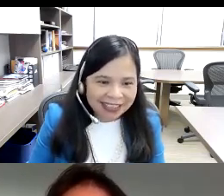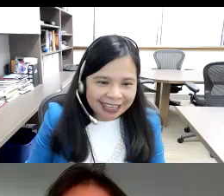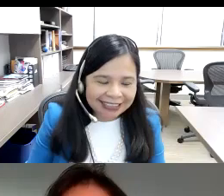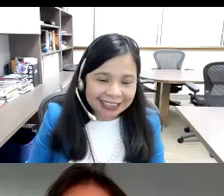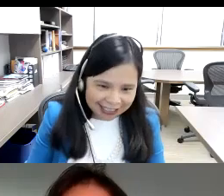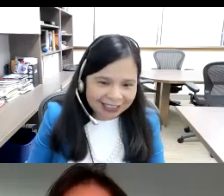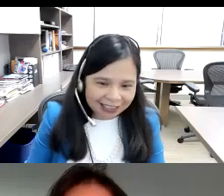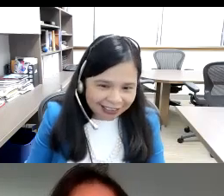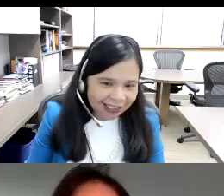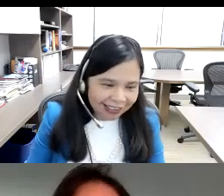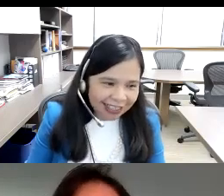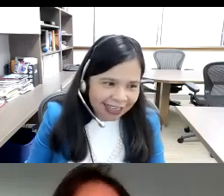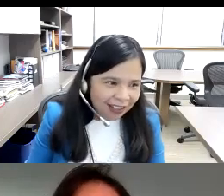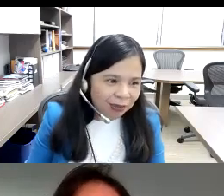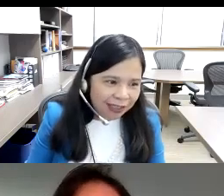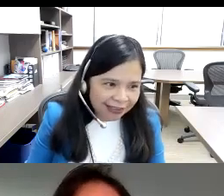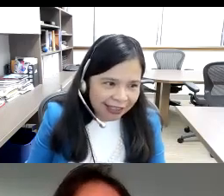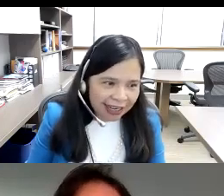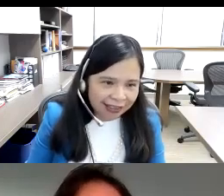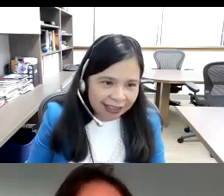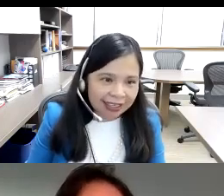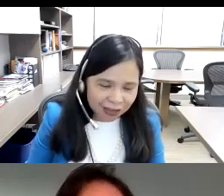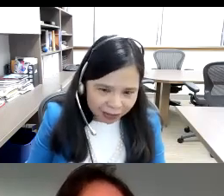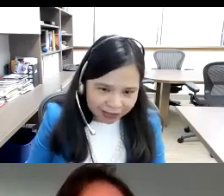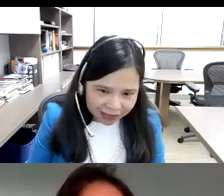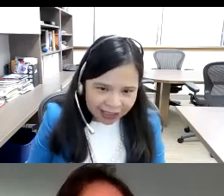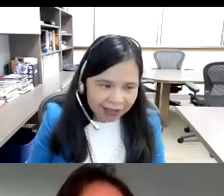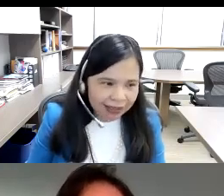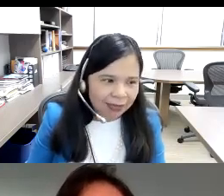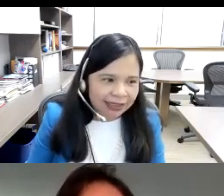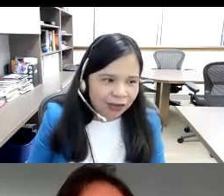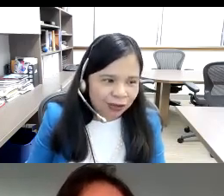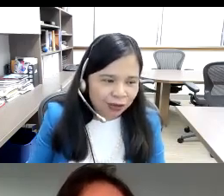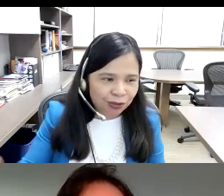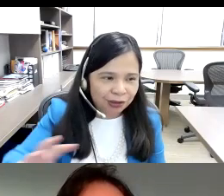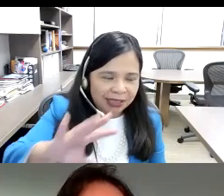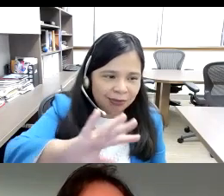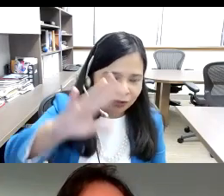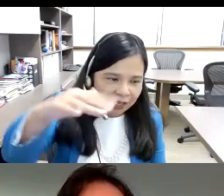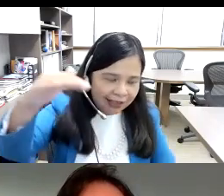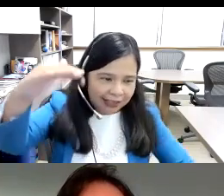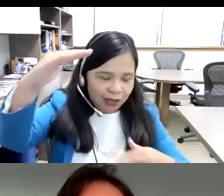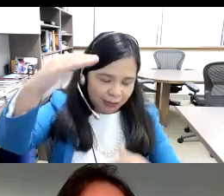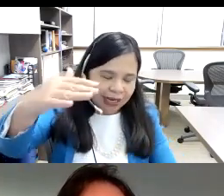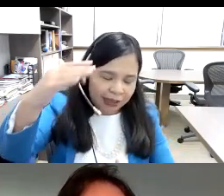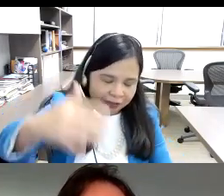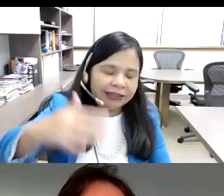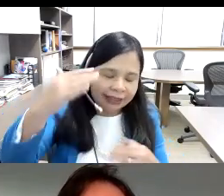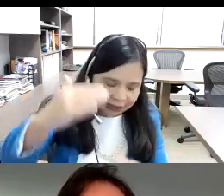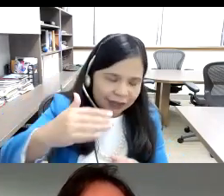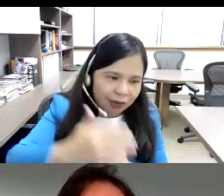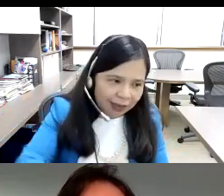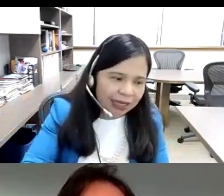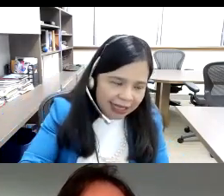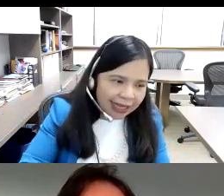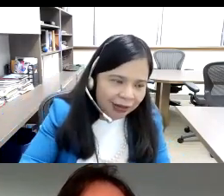mismo. Sí, tienen, como dicen, tienen razón. Realmente nosotros cuando empezamos a decirlo es un año,